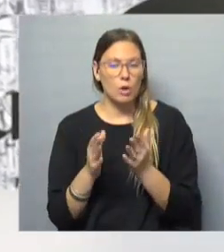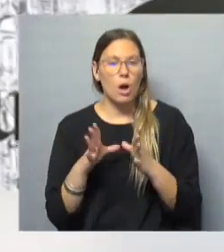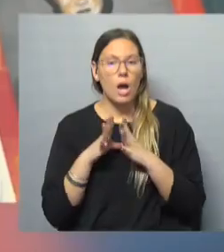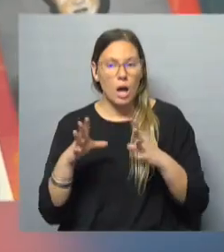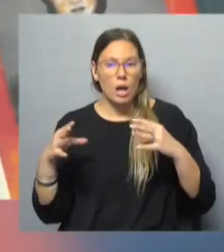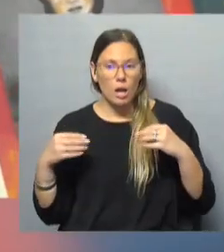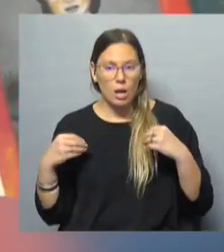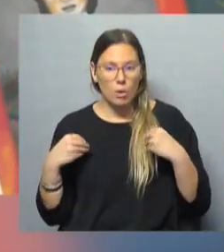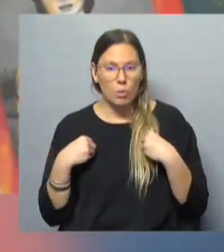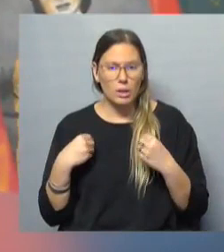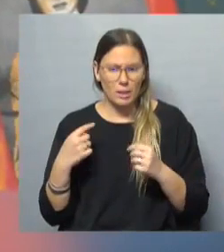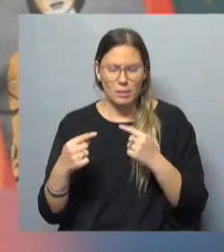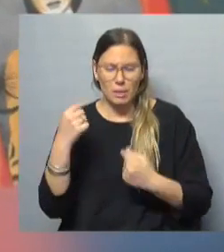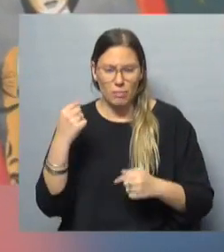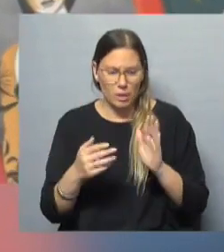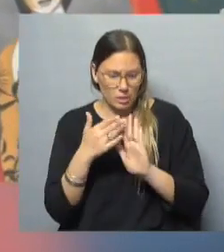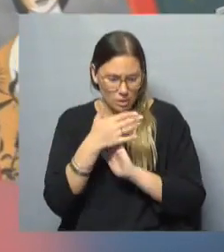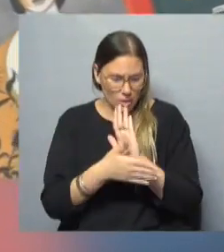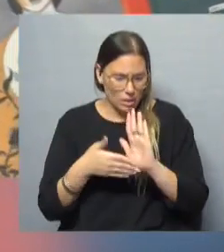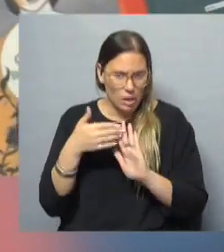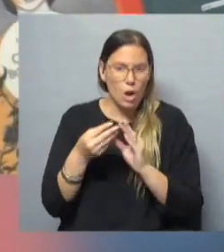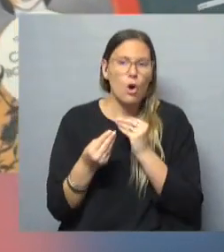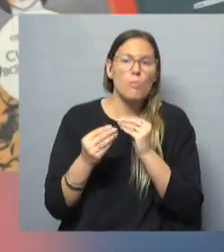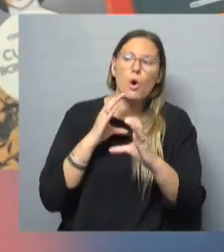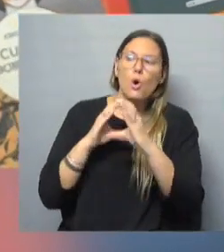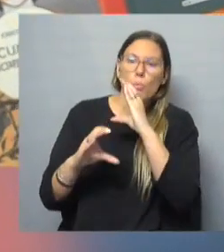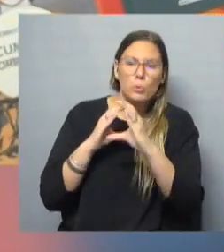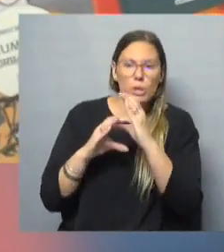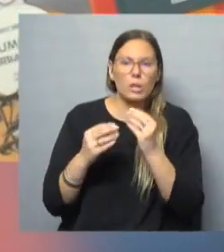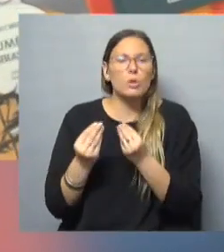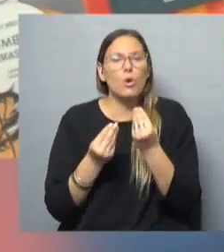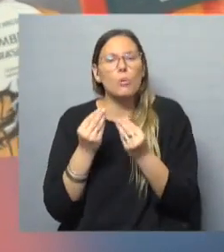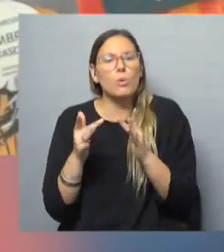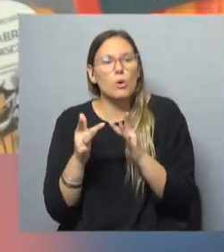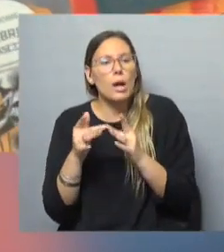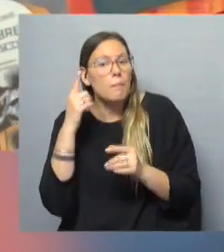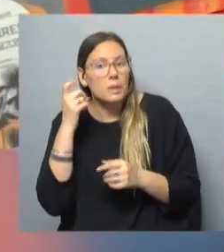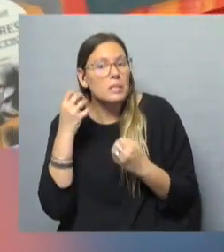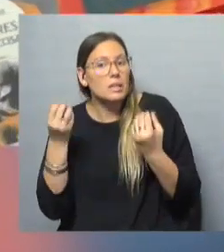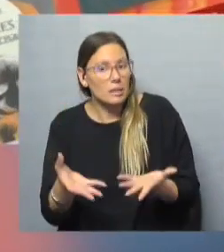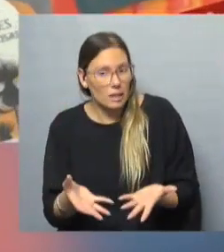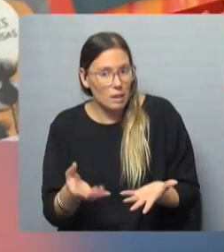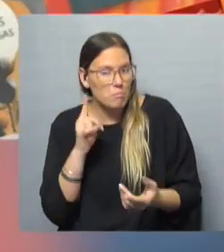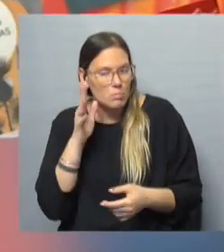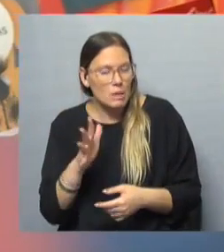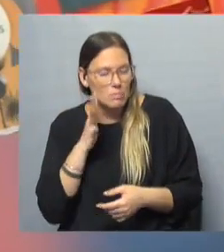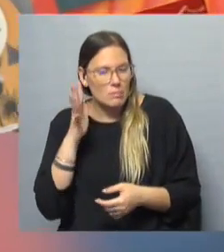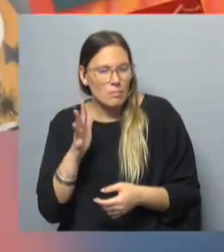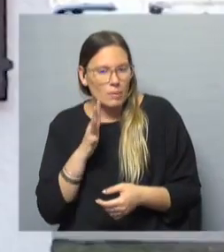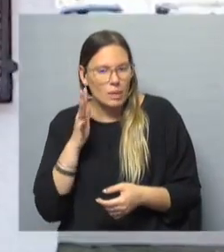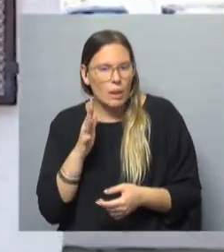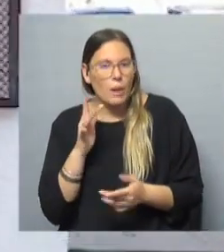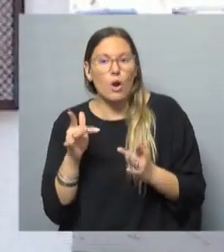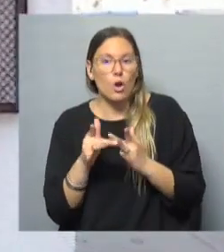de muchos puntos del país. ¿Cómo es la comunicación? ¿Cómo ha venido siendo la experiencia también? Porque me imagino que